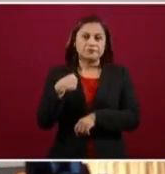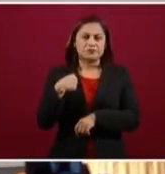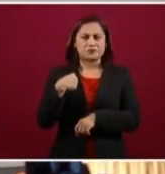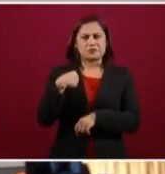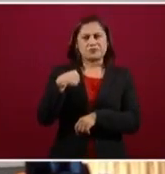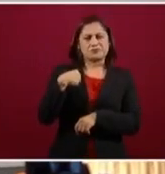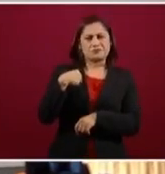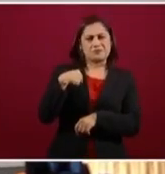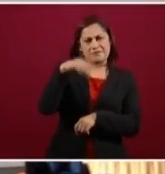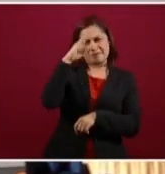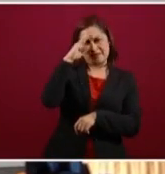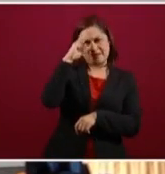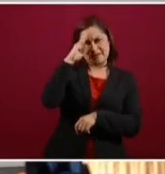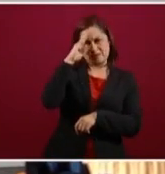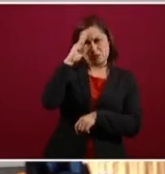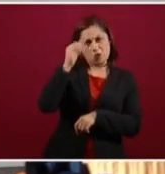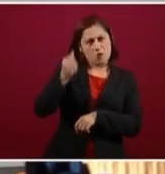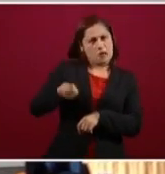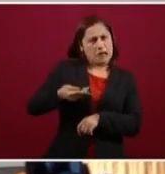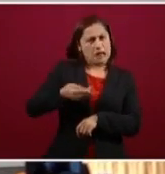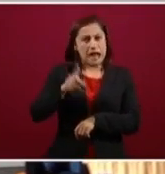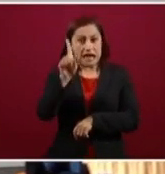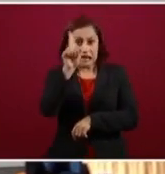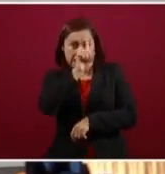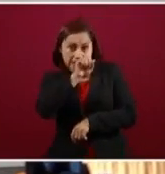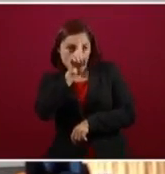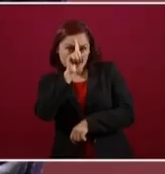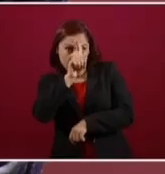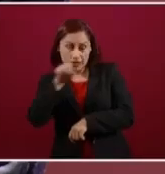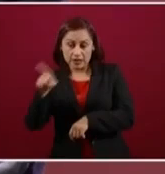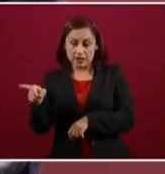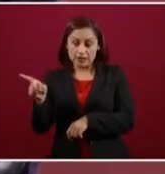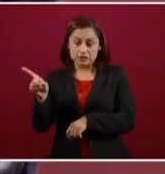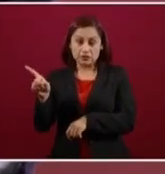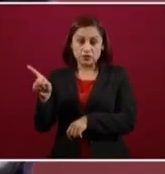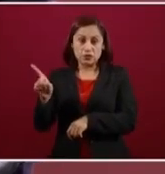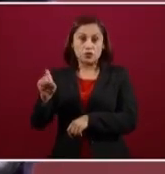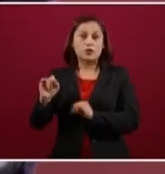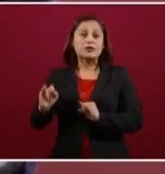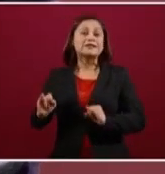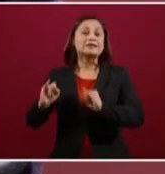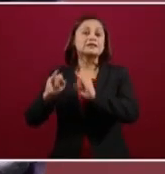recomendación, de una agencia que pertenece a la ONU,